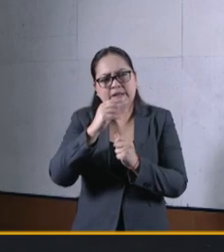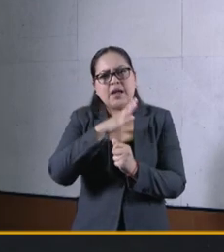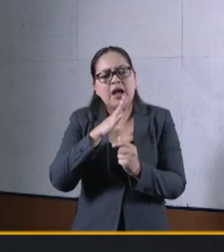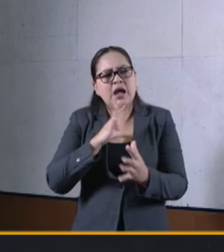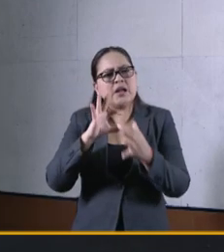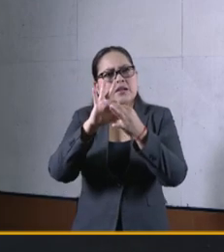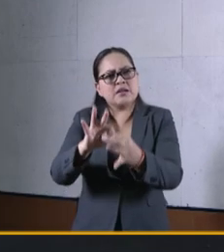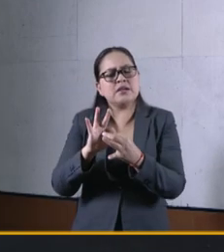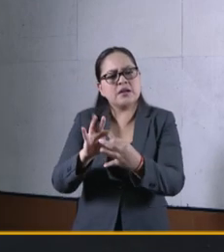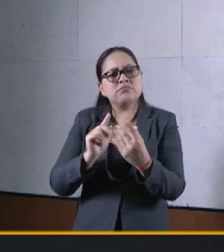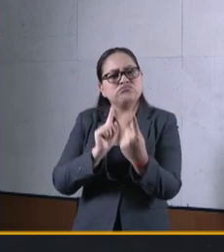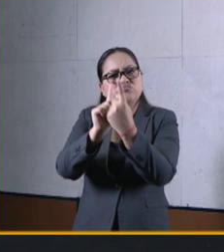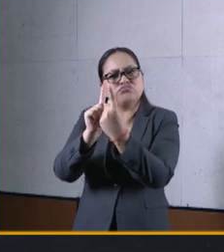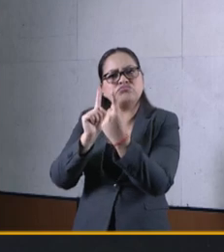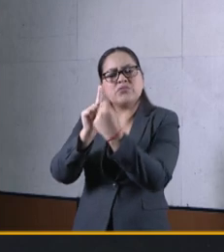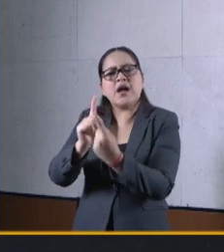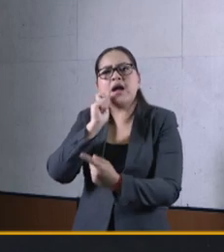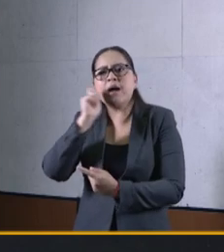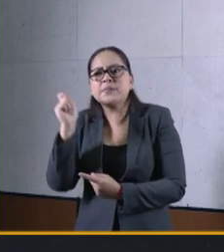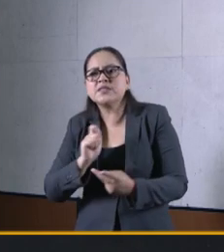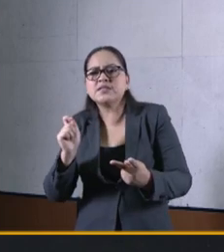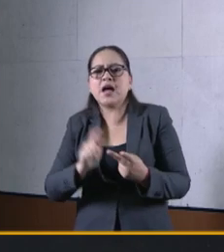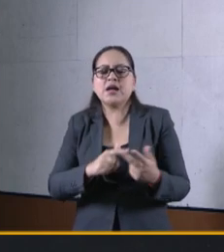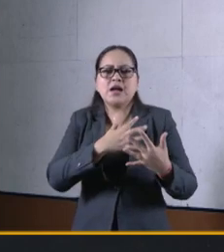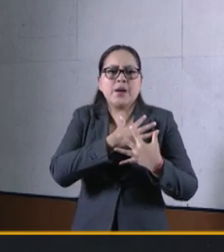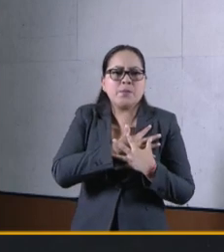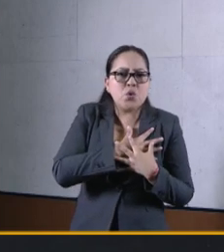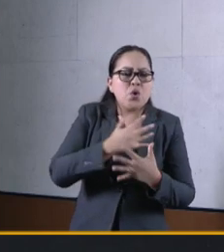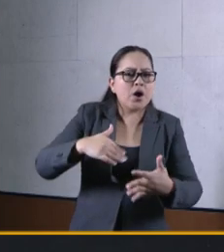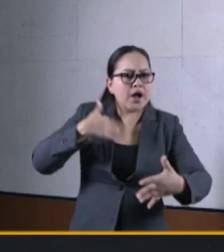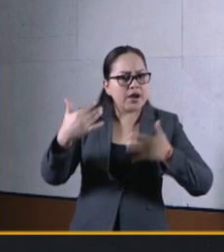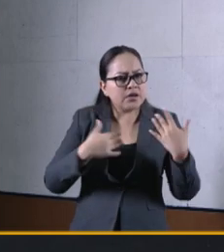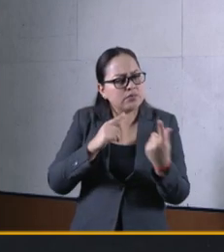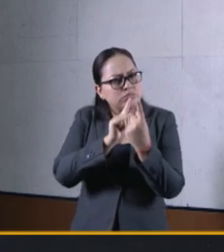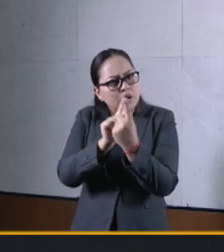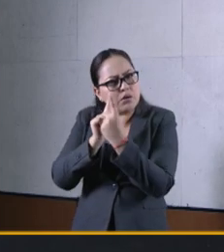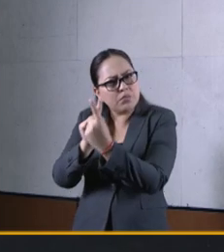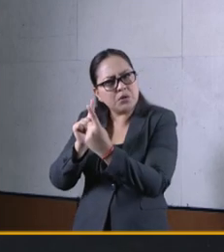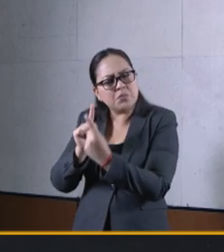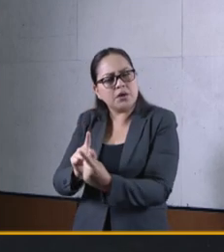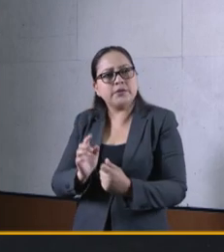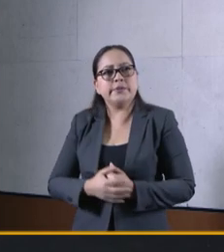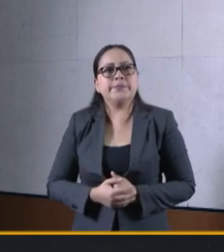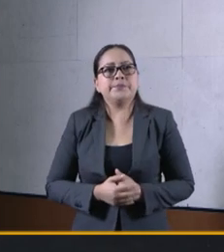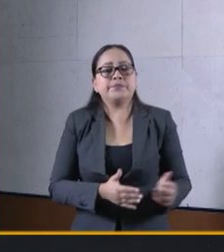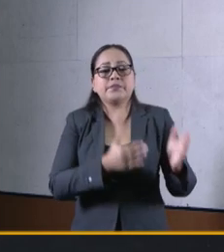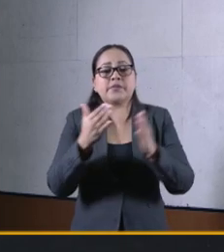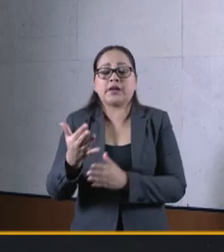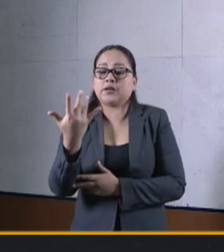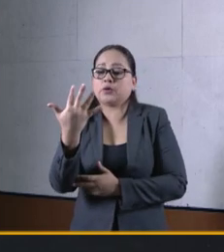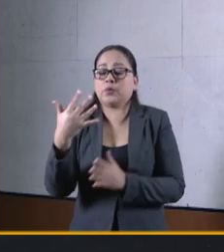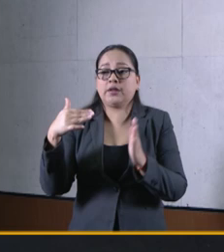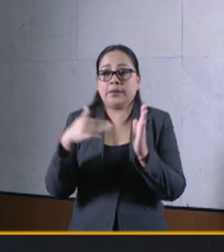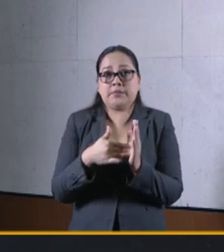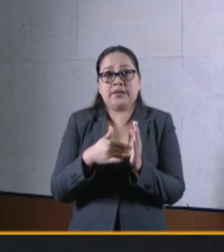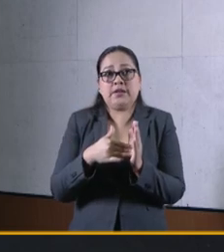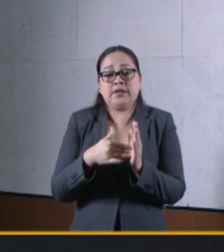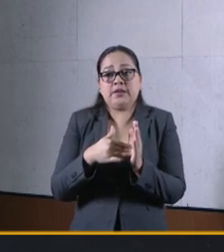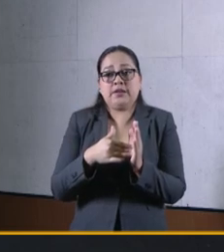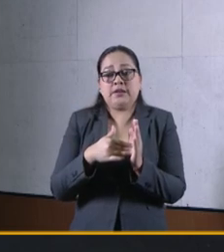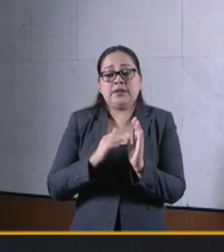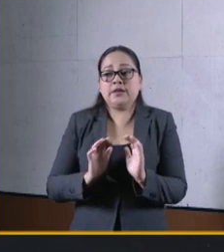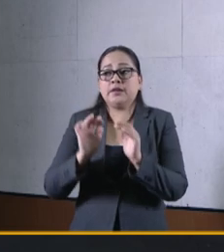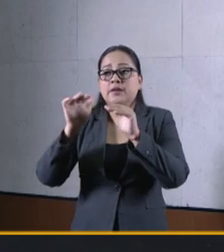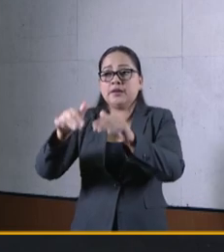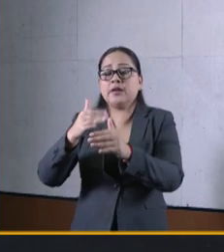amistades amores y alegrías otros 50 años llegan una